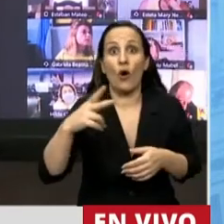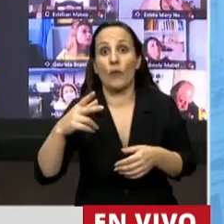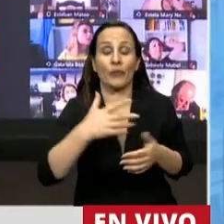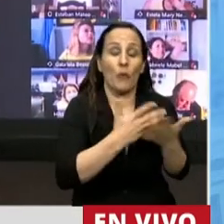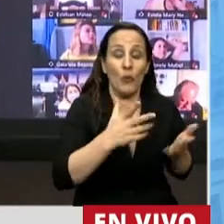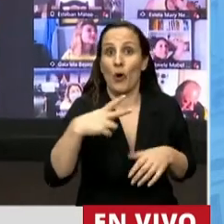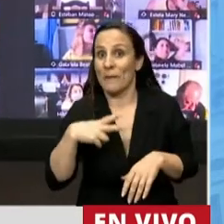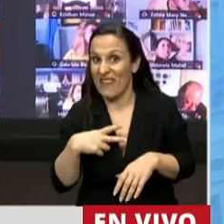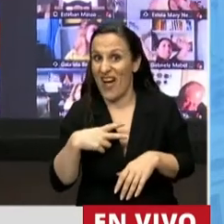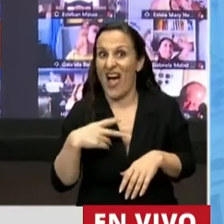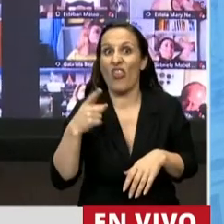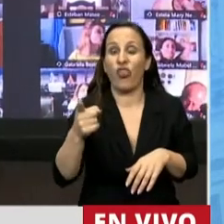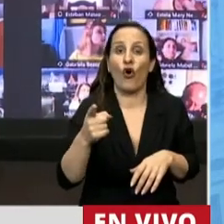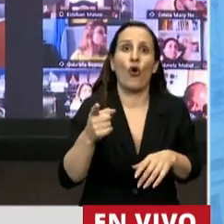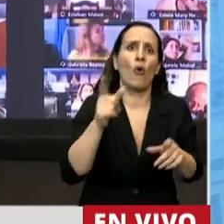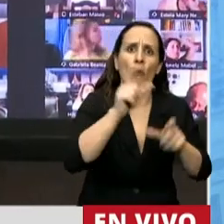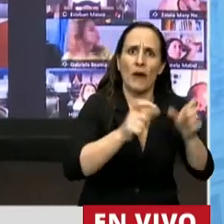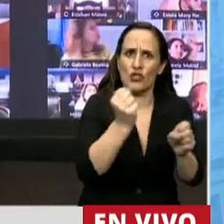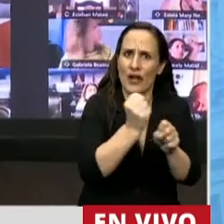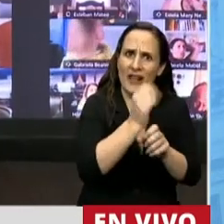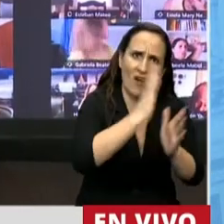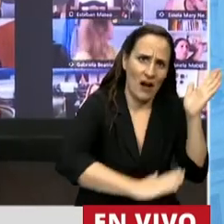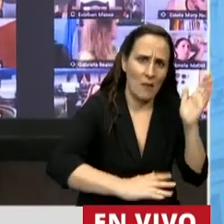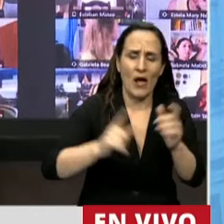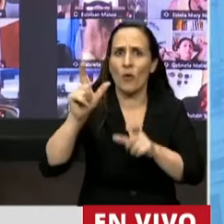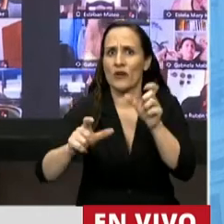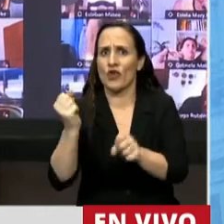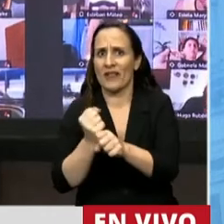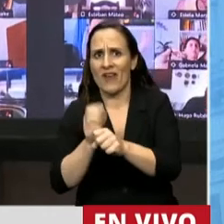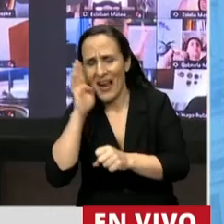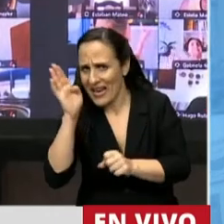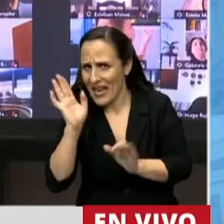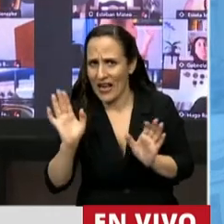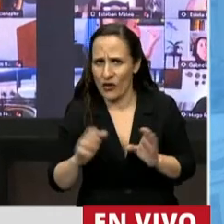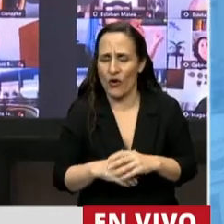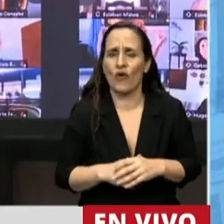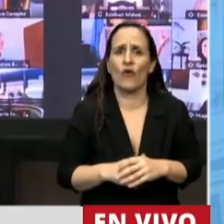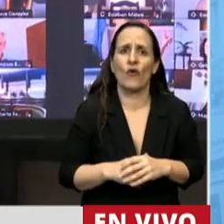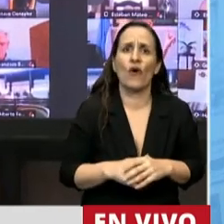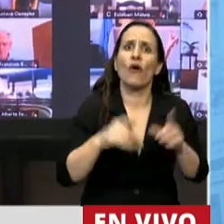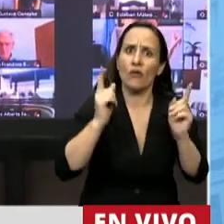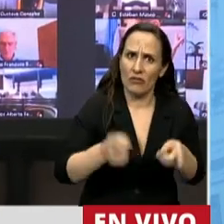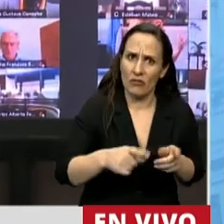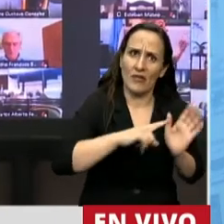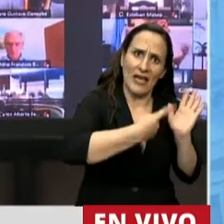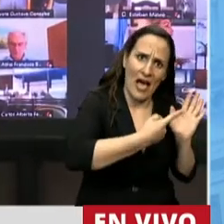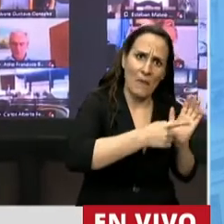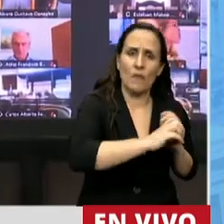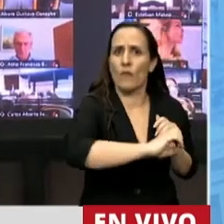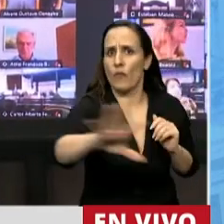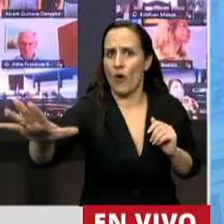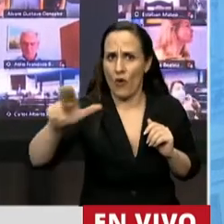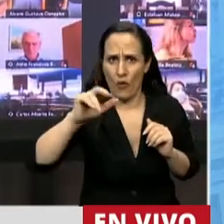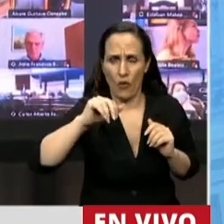la economía formal o informal, o sea, entre los trabajadores que están registrados o aquellos que no, y también a las zonas urbanas o